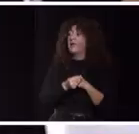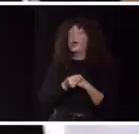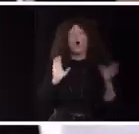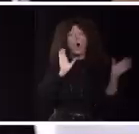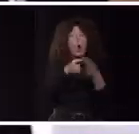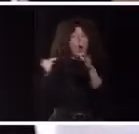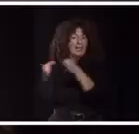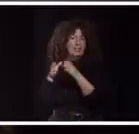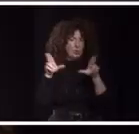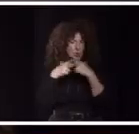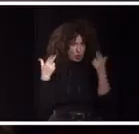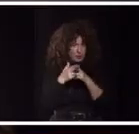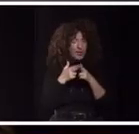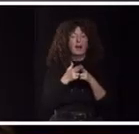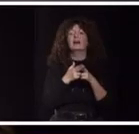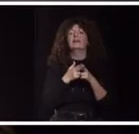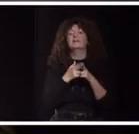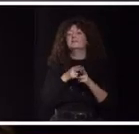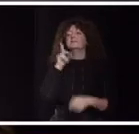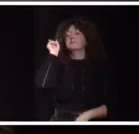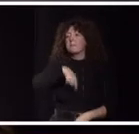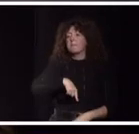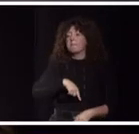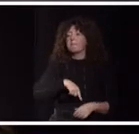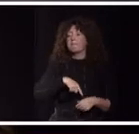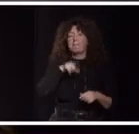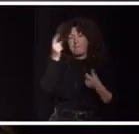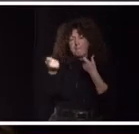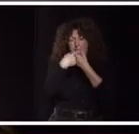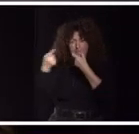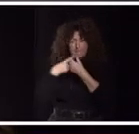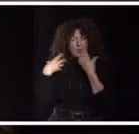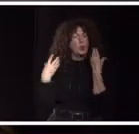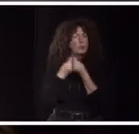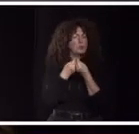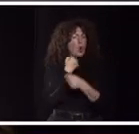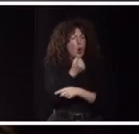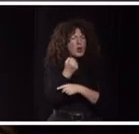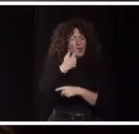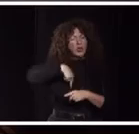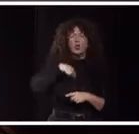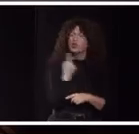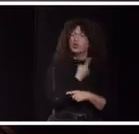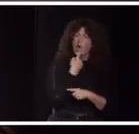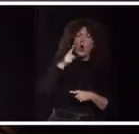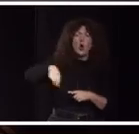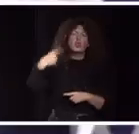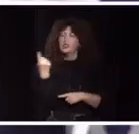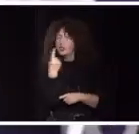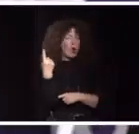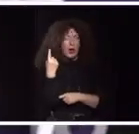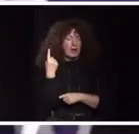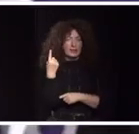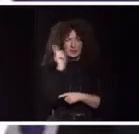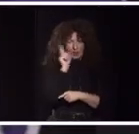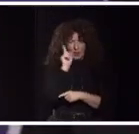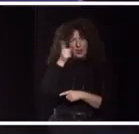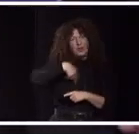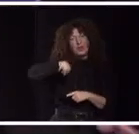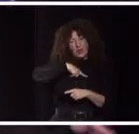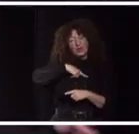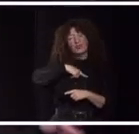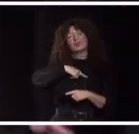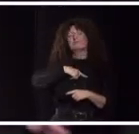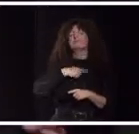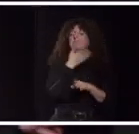sociales, con las AMPA, con los movimientos vecinales, porque venimos de ahí, porque estamos con ellos, no estamos solas, ni ellos están solas mientras que nosotras estemos aquí